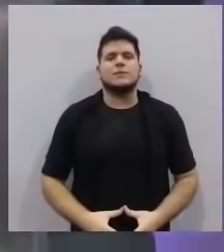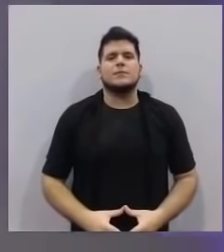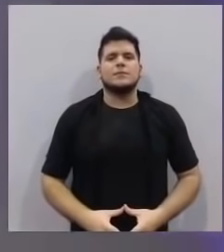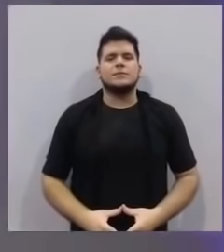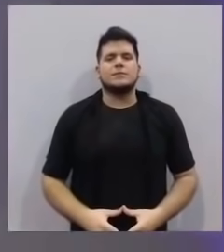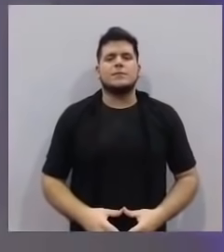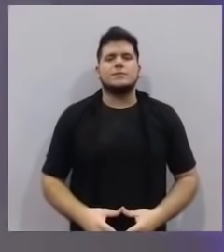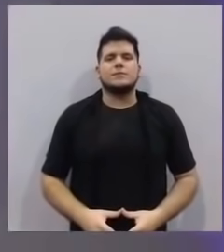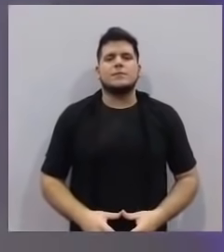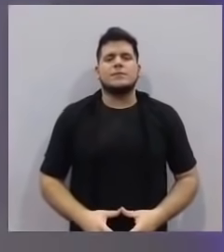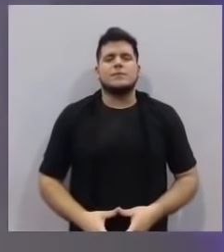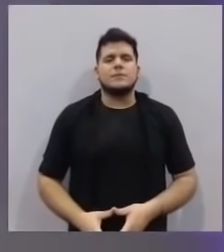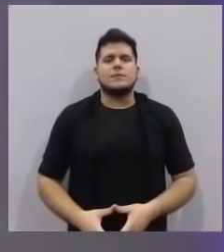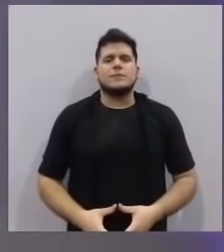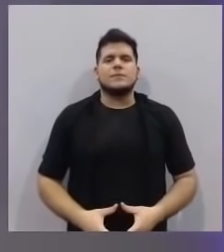hijo